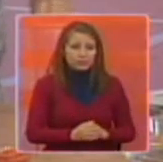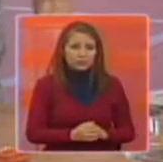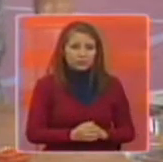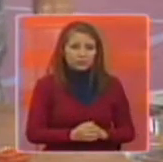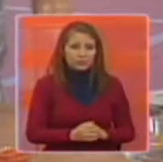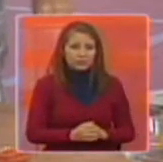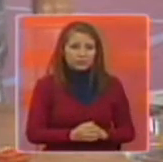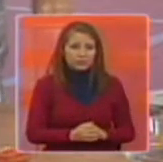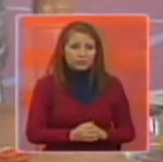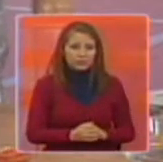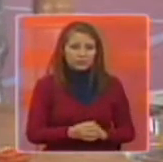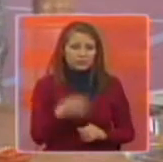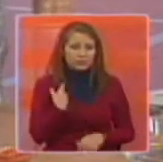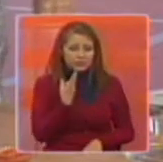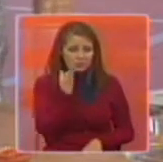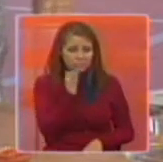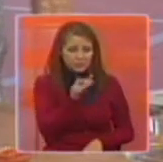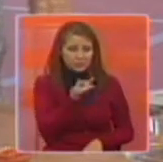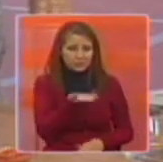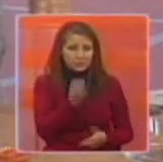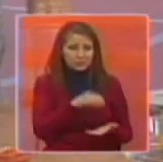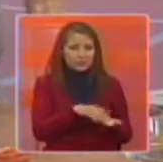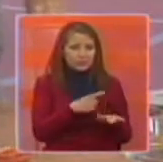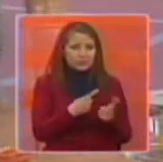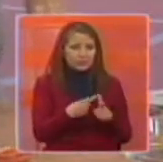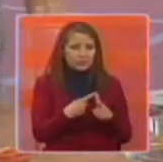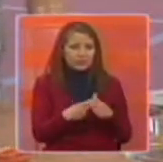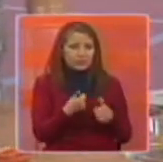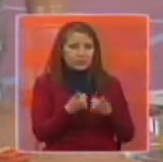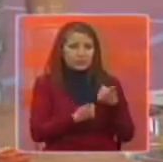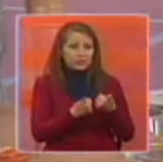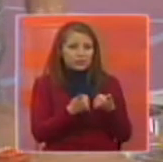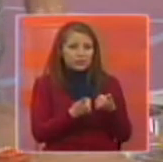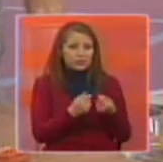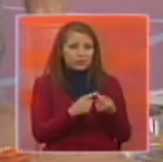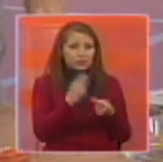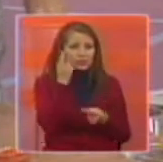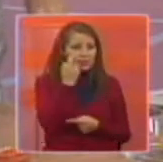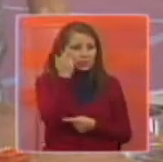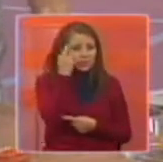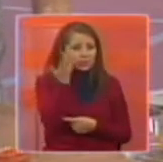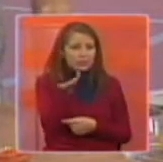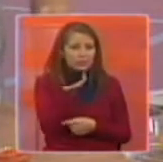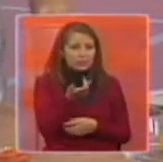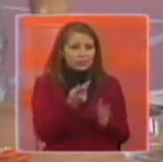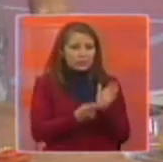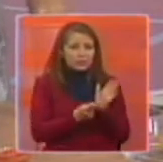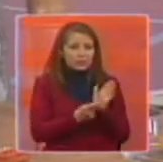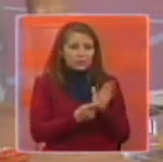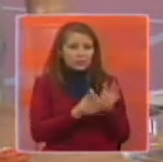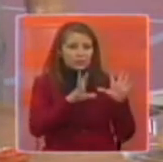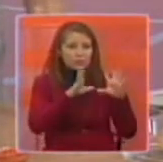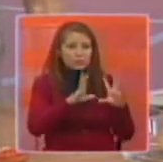sí. Tengo que chequear entonces cuáles son los motivos, las razones o las circunstancias para que eso suceda, ¿o